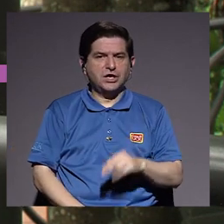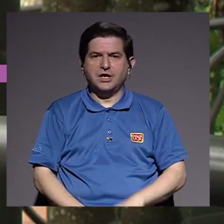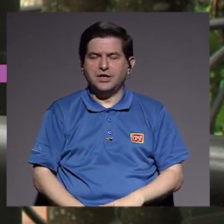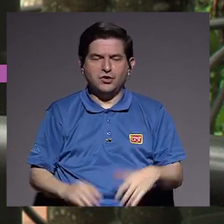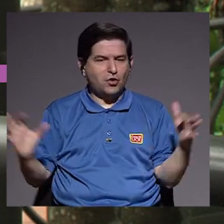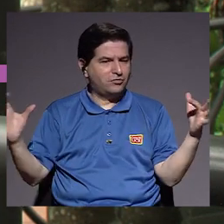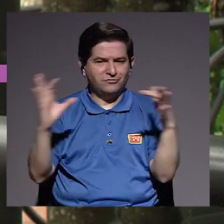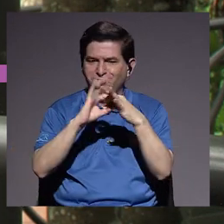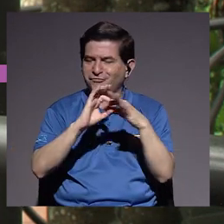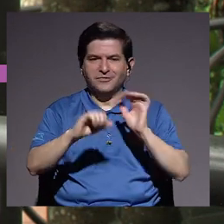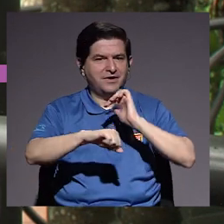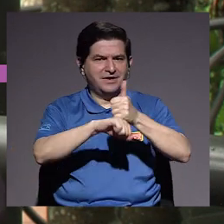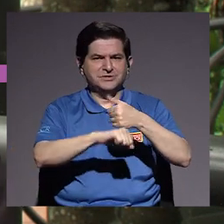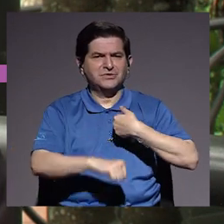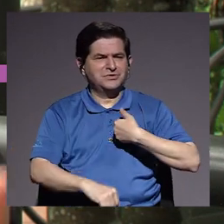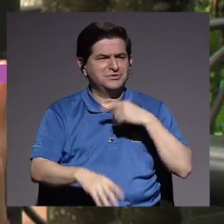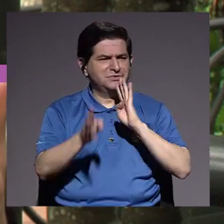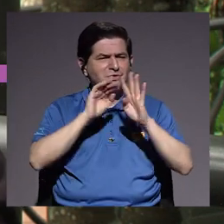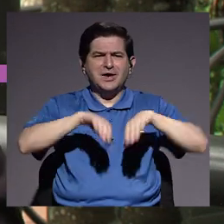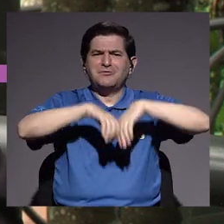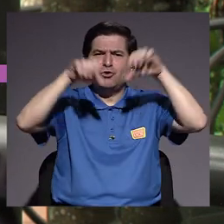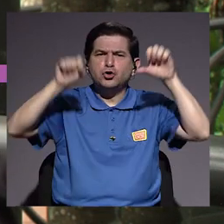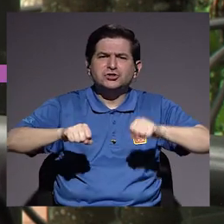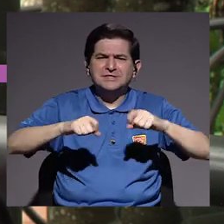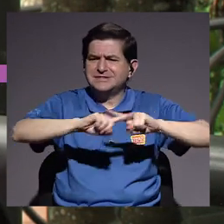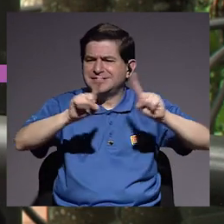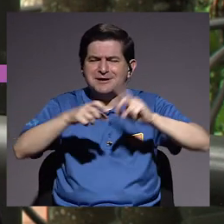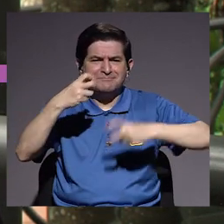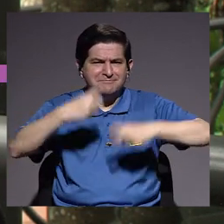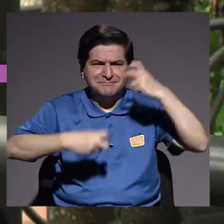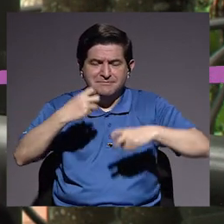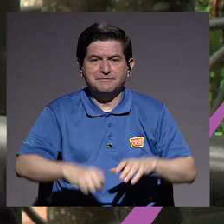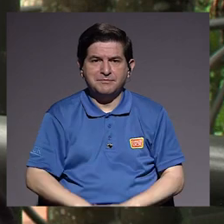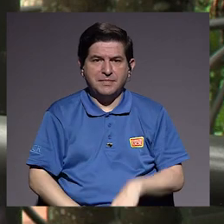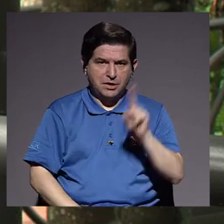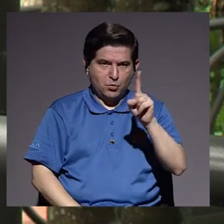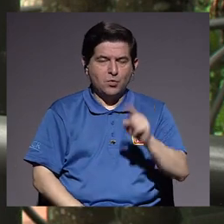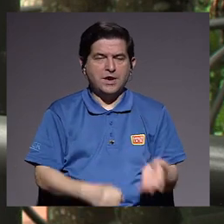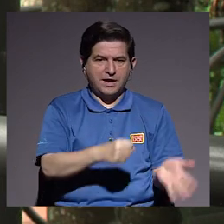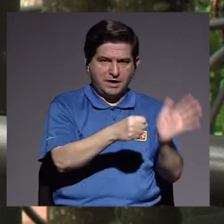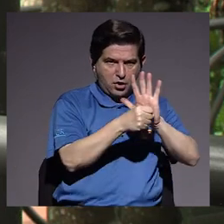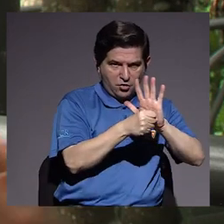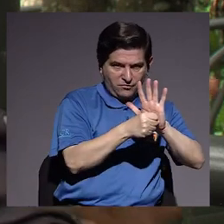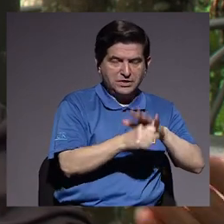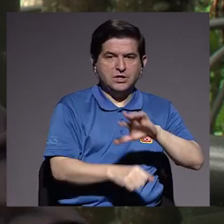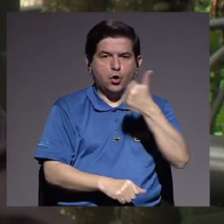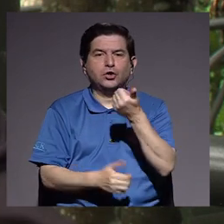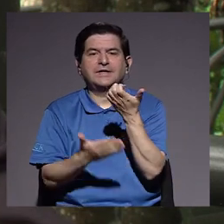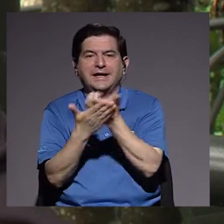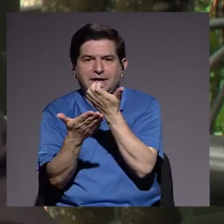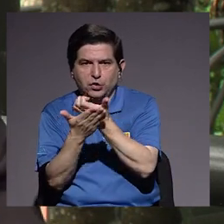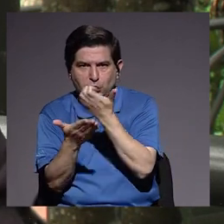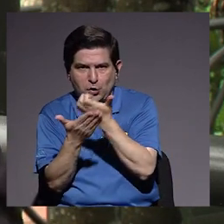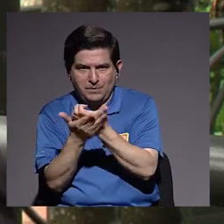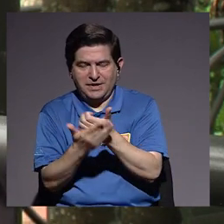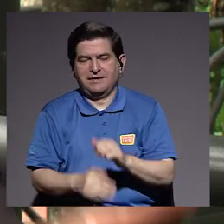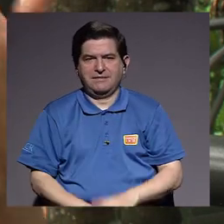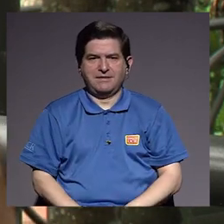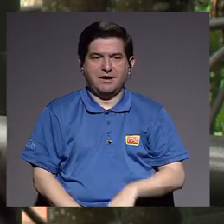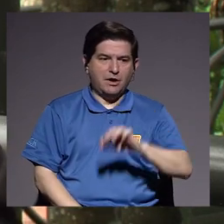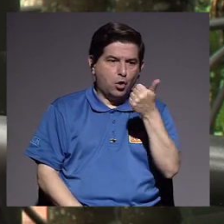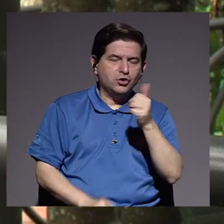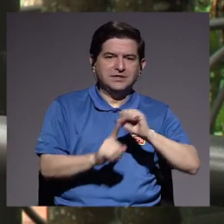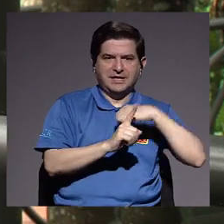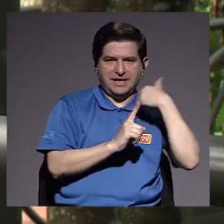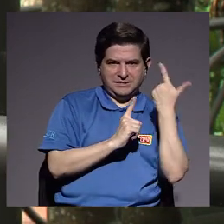digamos. ¿Por qué hablo que es un sistema de crisis? Porque está la crisis del COVID, está la crisis económica, lo que decíamos, la crisis social.